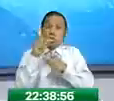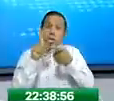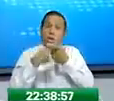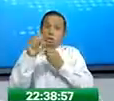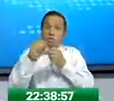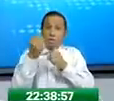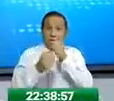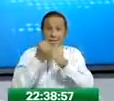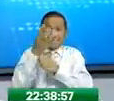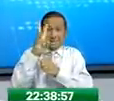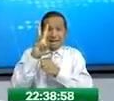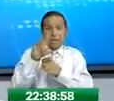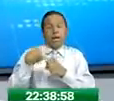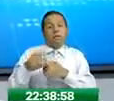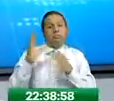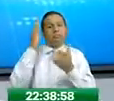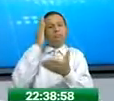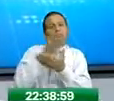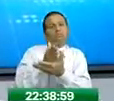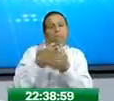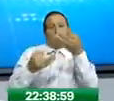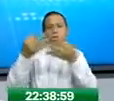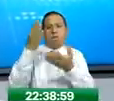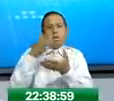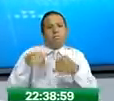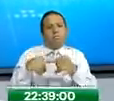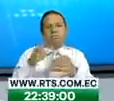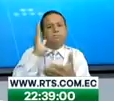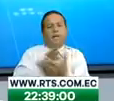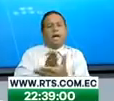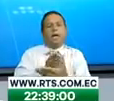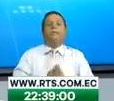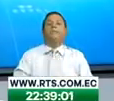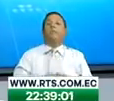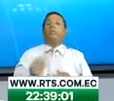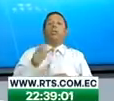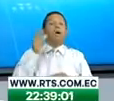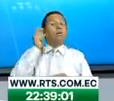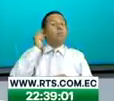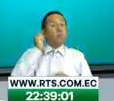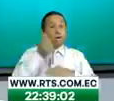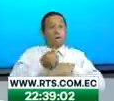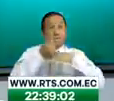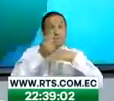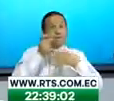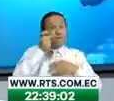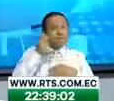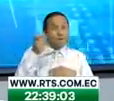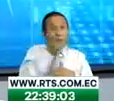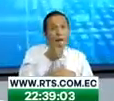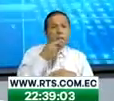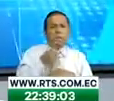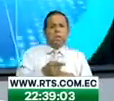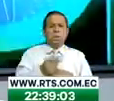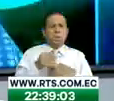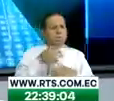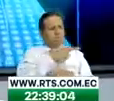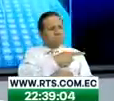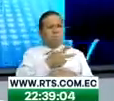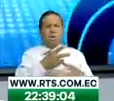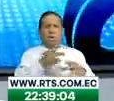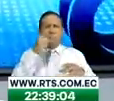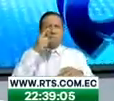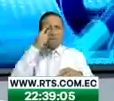que la Fiscal General del Estado, Diana Salazar, solicitó que se ratifique la sentencia de 8 años por el delito de cohecho al expresidente Rafael